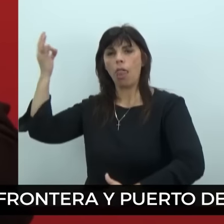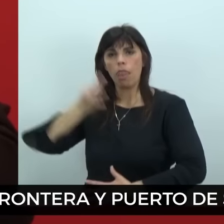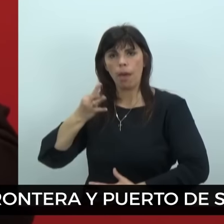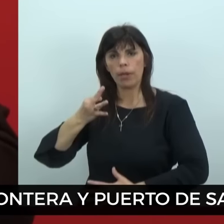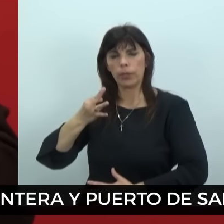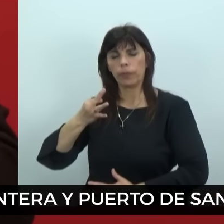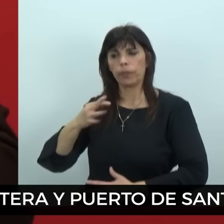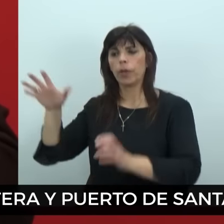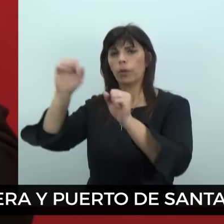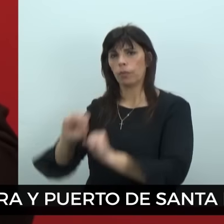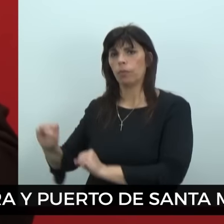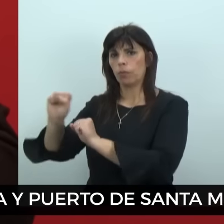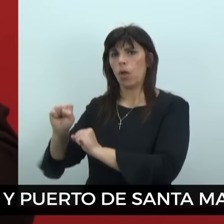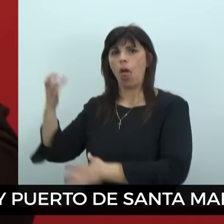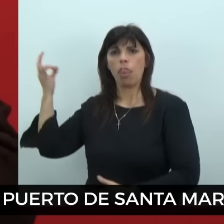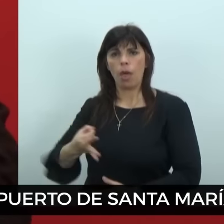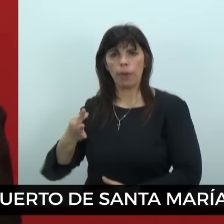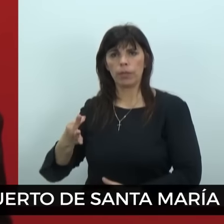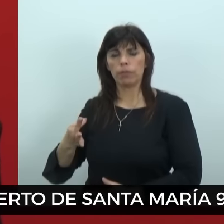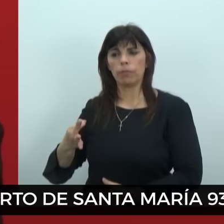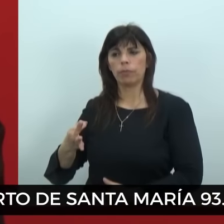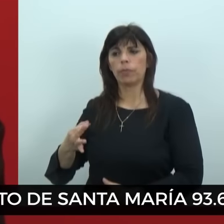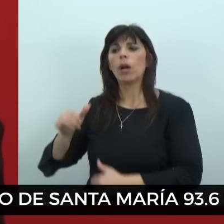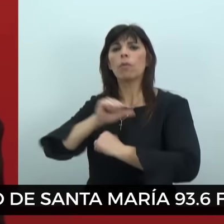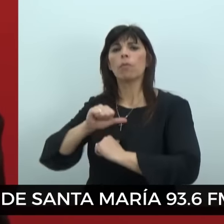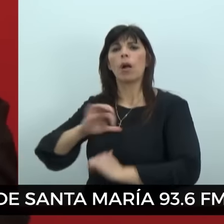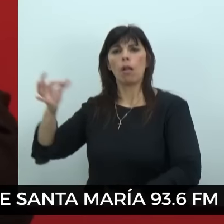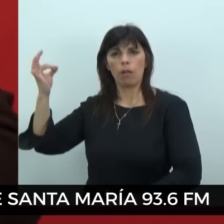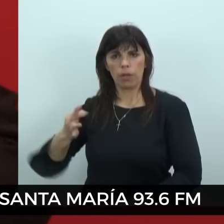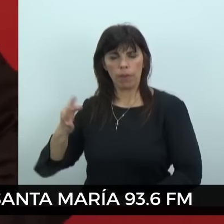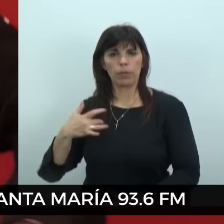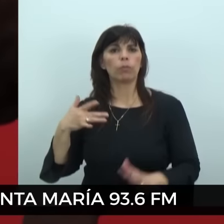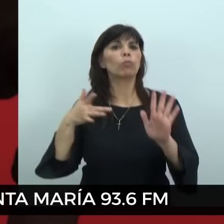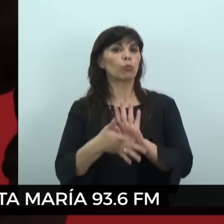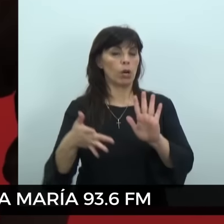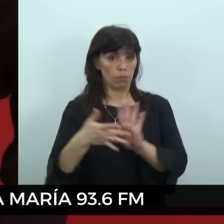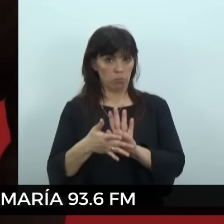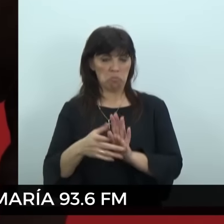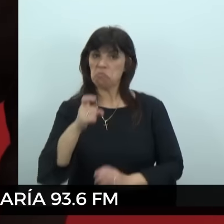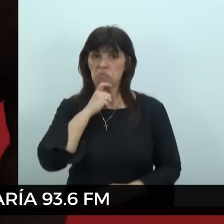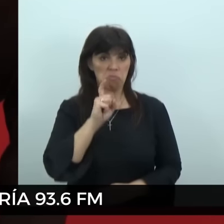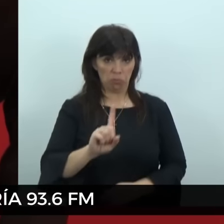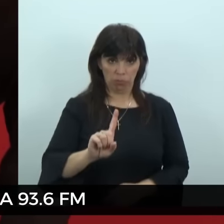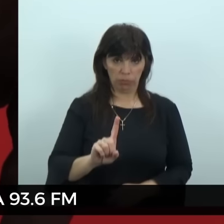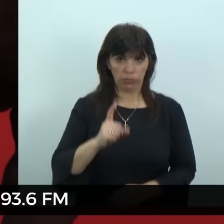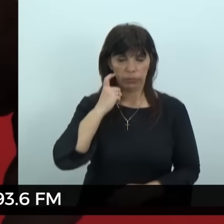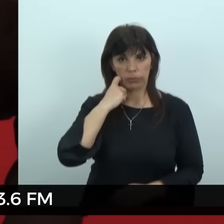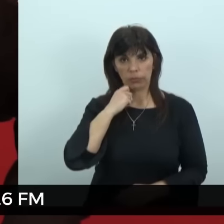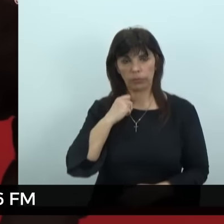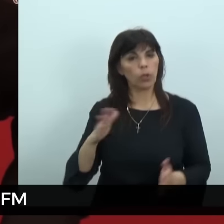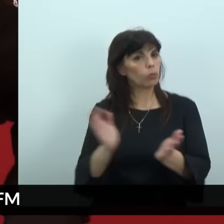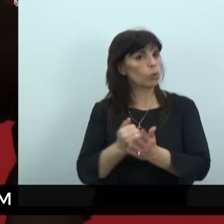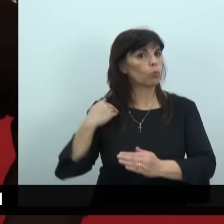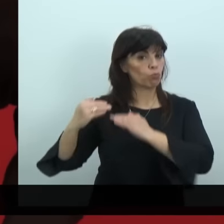que protegerlas y hay que esperarlas. ¿Me explico? No es tan difícil. Todo es un